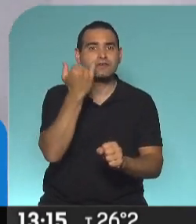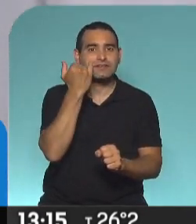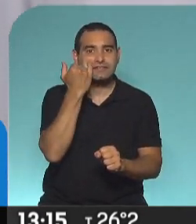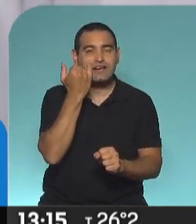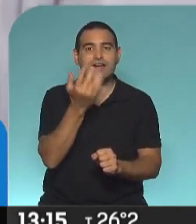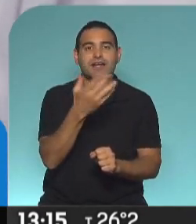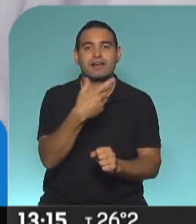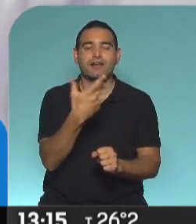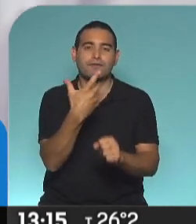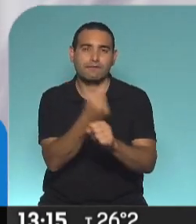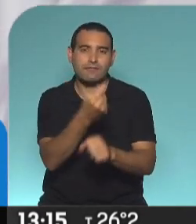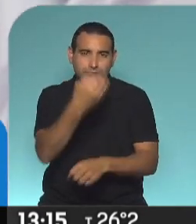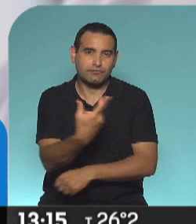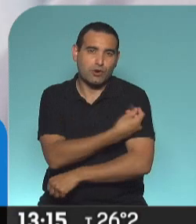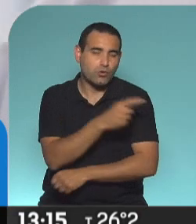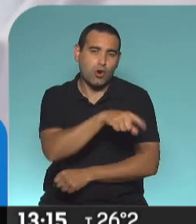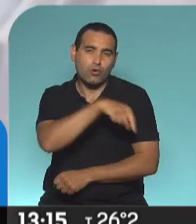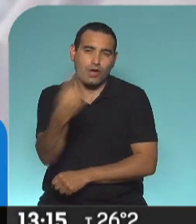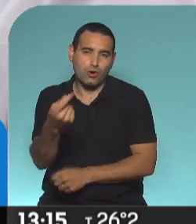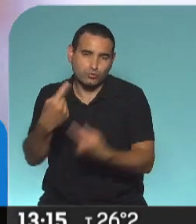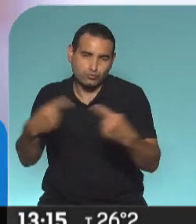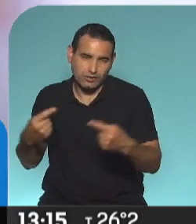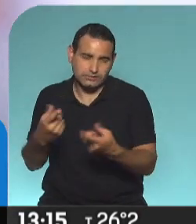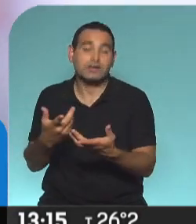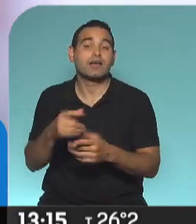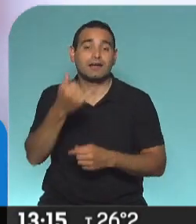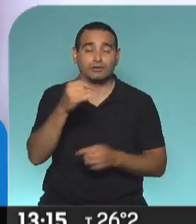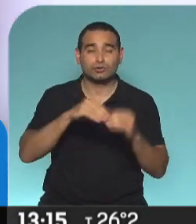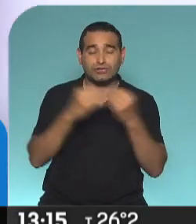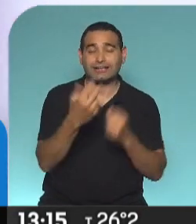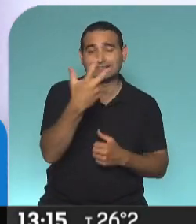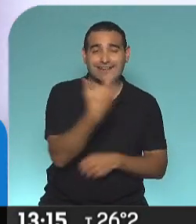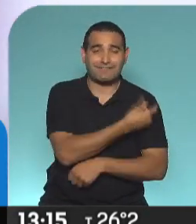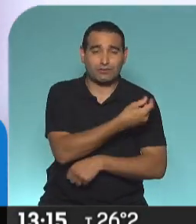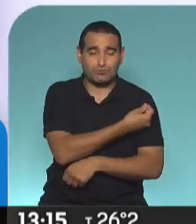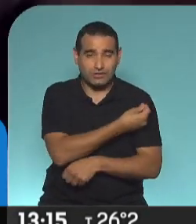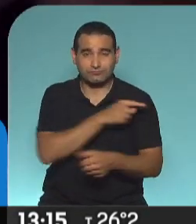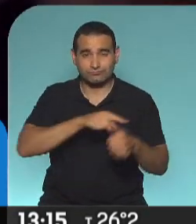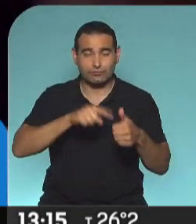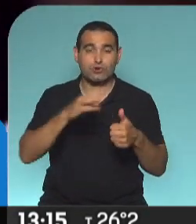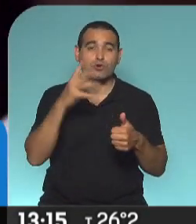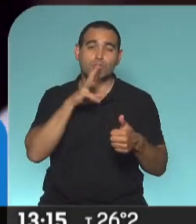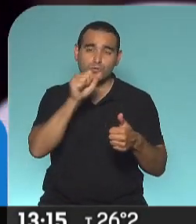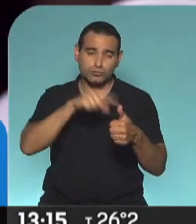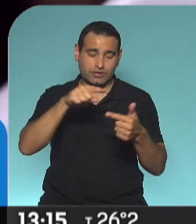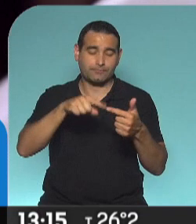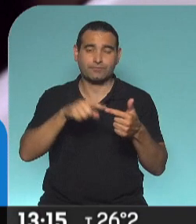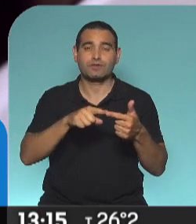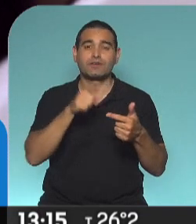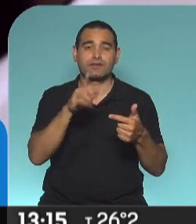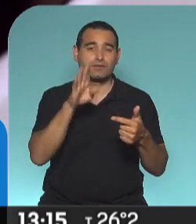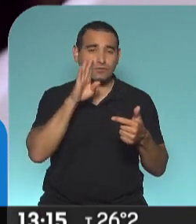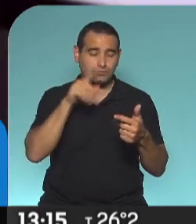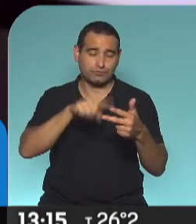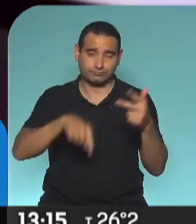rama de placebo estuvieron en el programa de vacuna y es así que la mayoría de estas tres vacunas que ya mostraron eficacia la russa lalo con spicer y ahora la